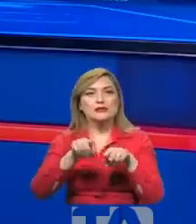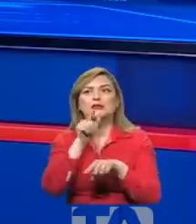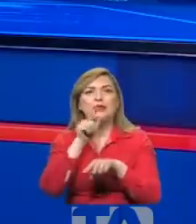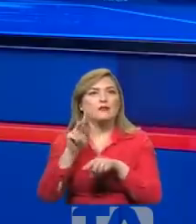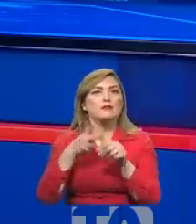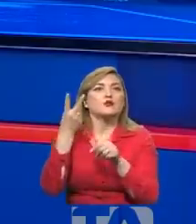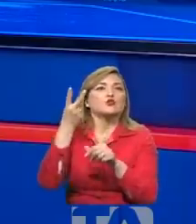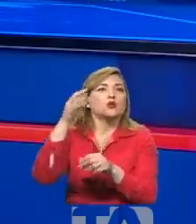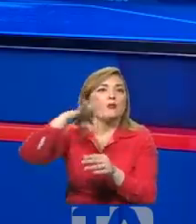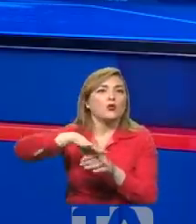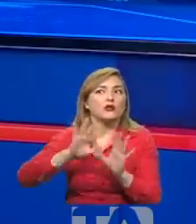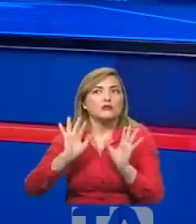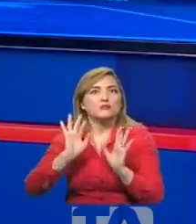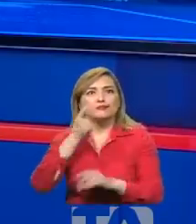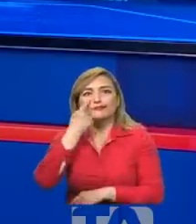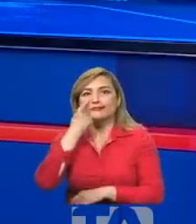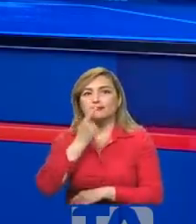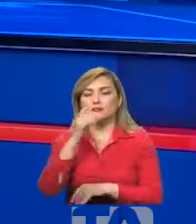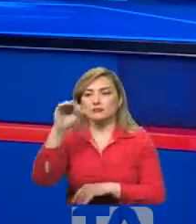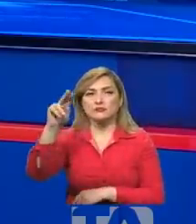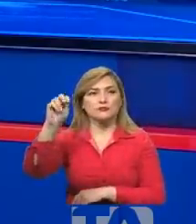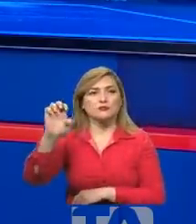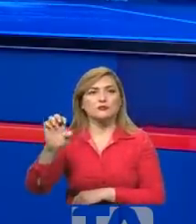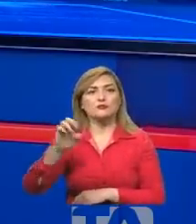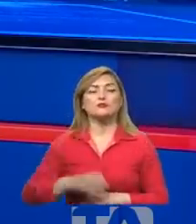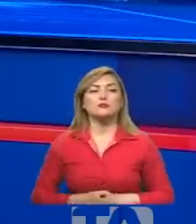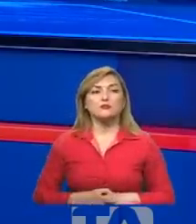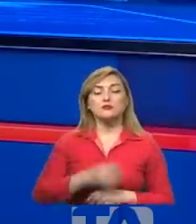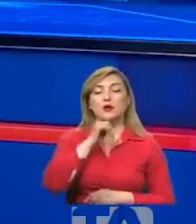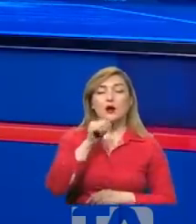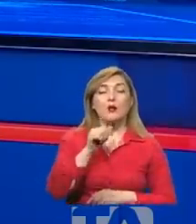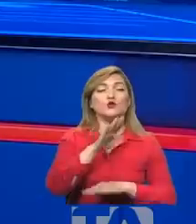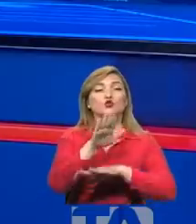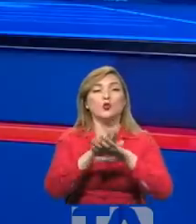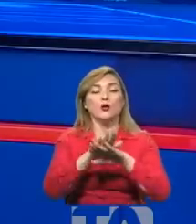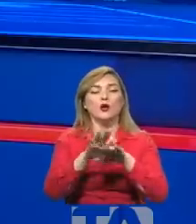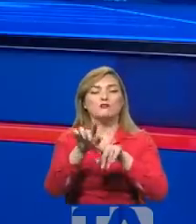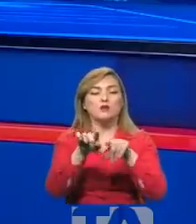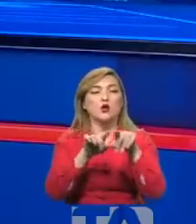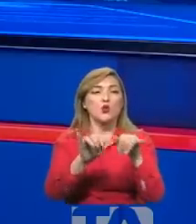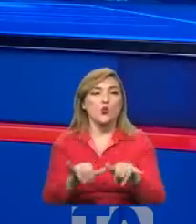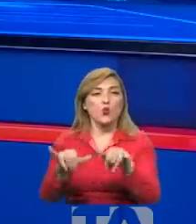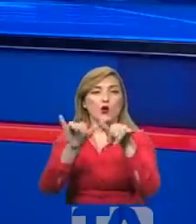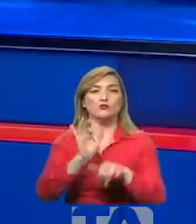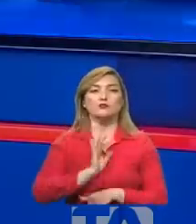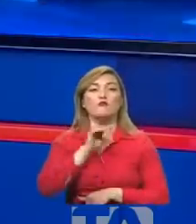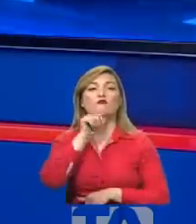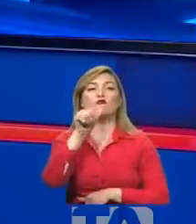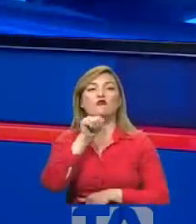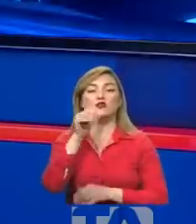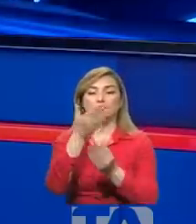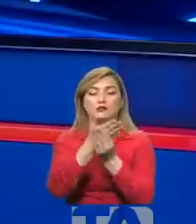vuelta electoral. Aunque el Consejo Nacional habla todavía de un empate técnico y que faltan actas por revisar,